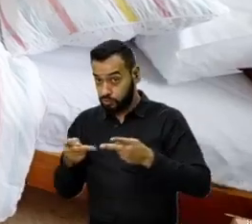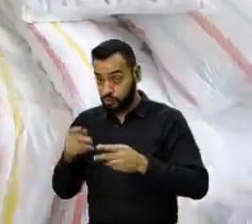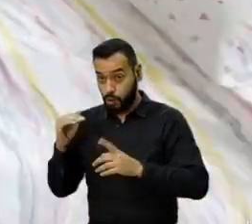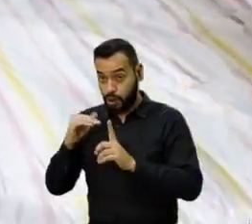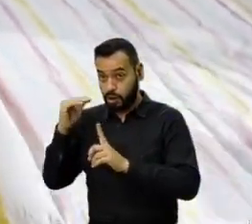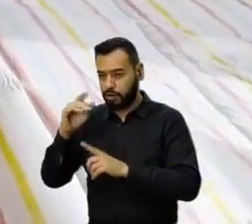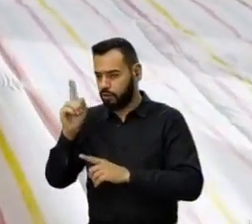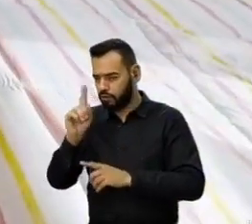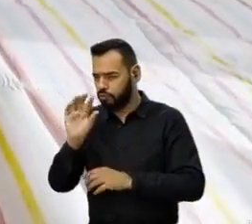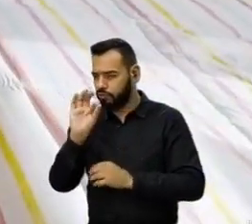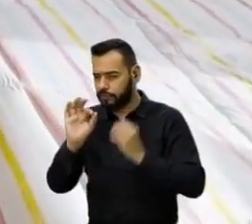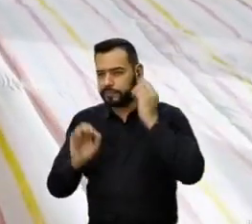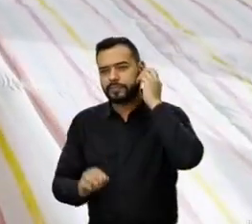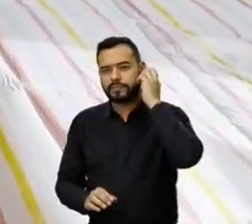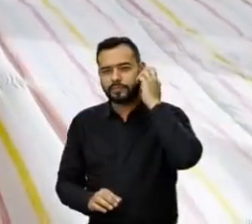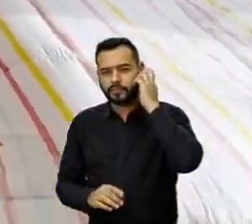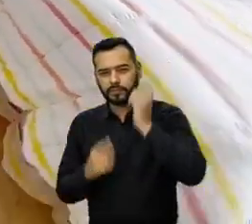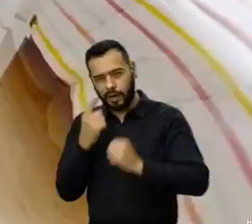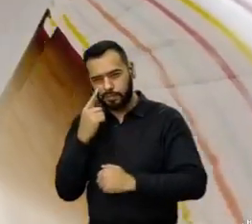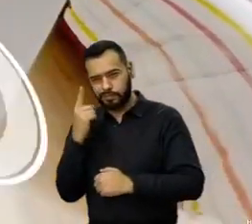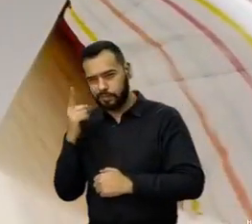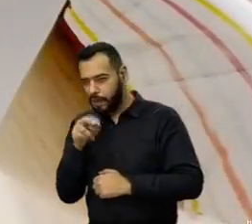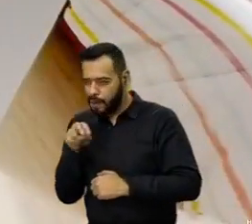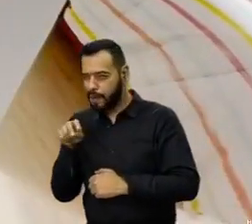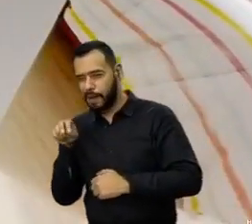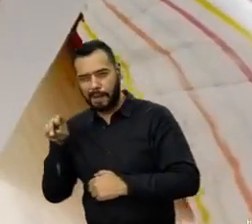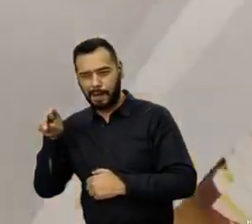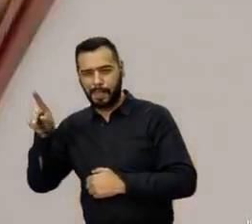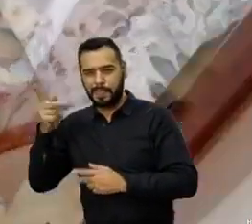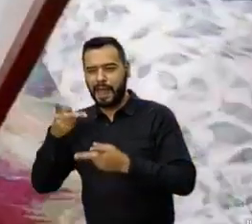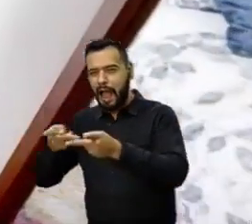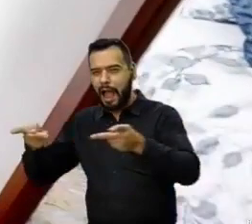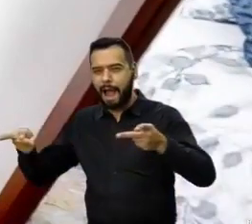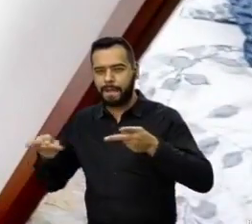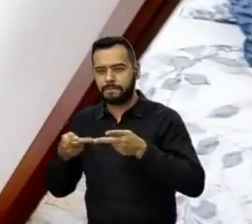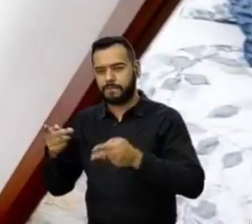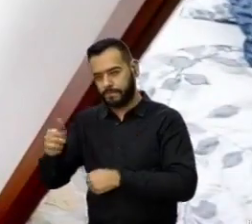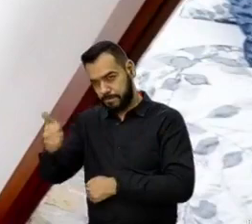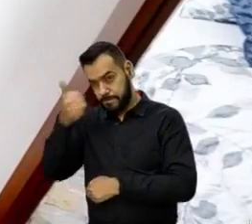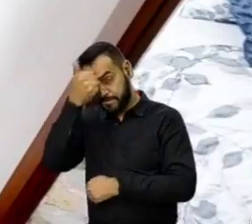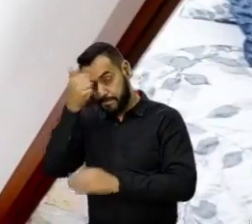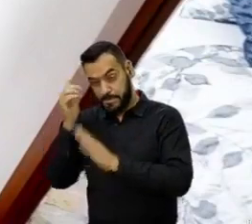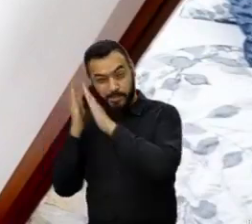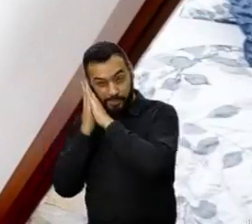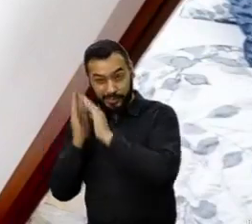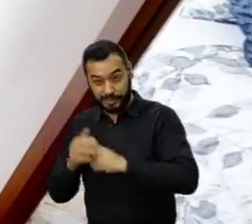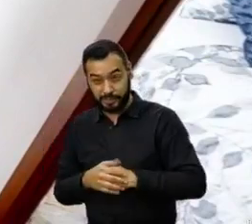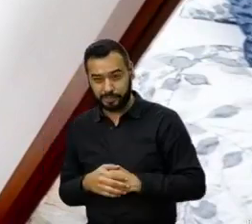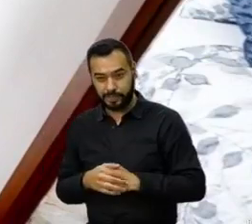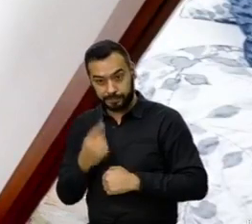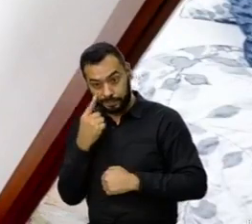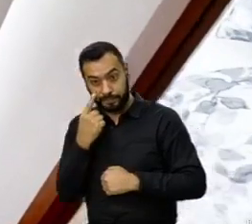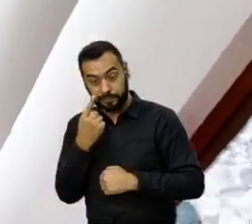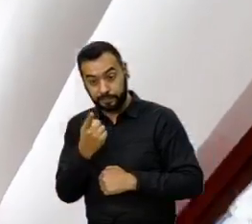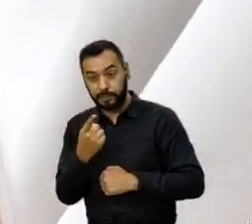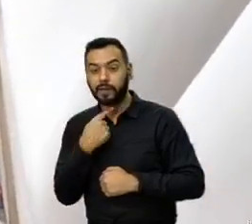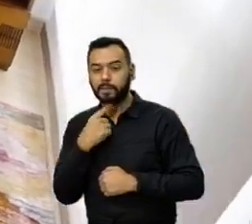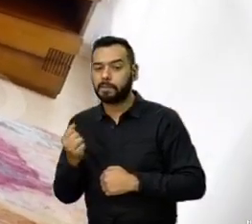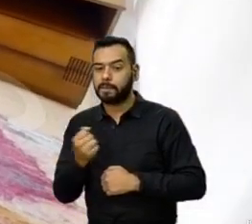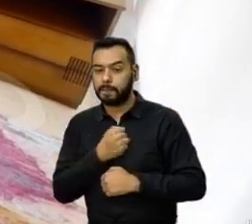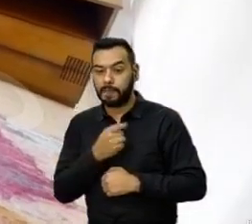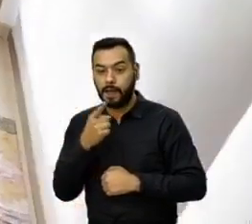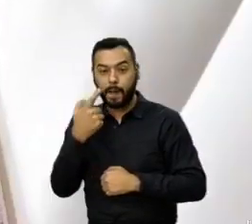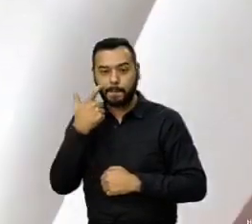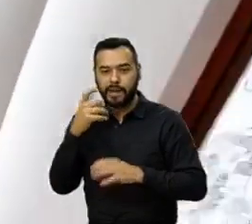a conocer en un momentico ya nos estamos dirigiendo a la habitación principal sin duda alguna la más